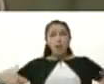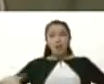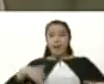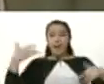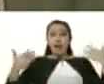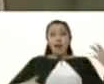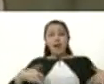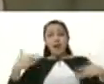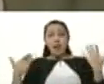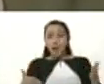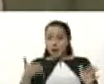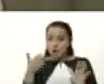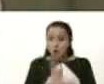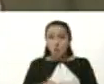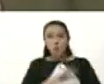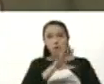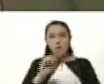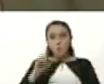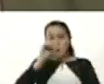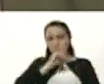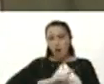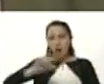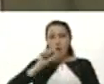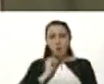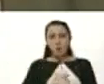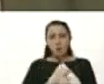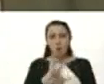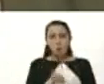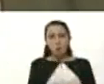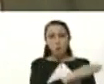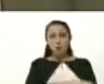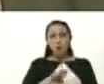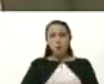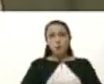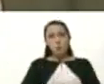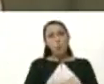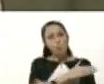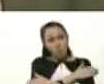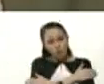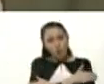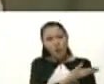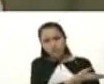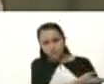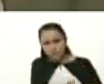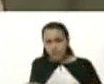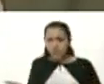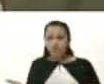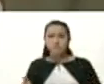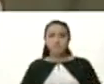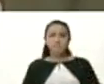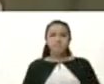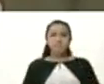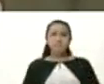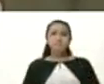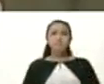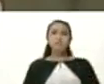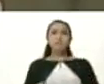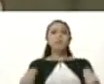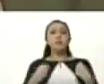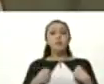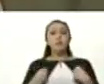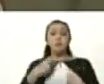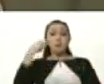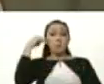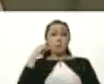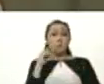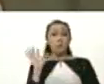alegría durante estos 50 años de su trabajo artístico. Felicitaciones a Serenata Guayanesa, que viva el Estado